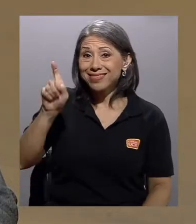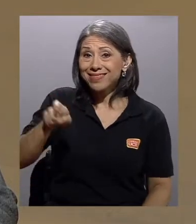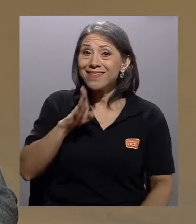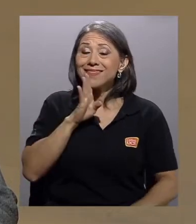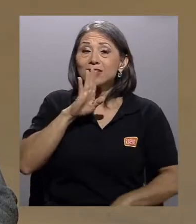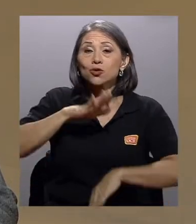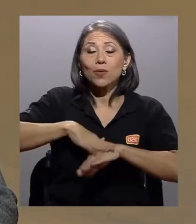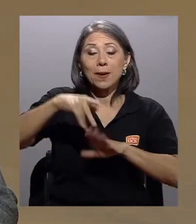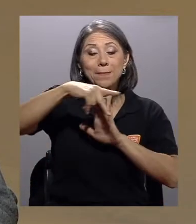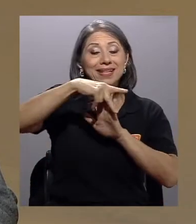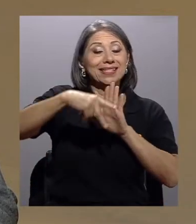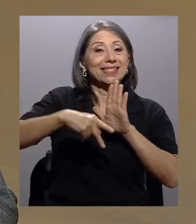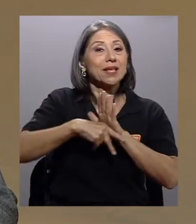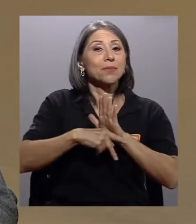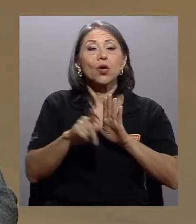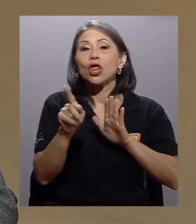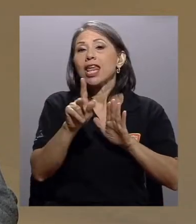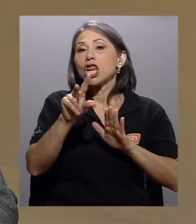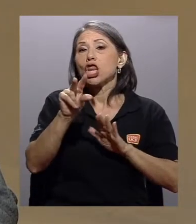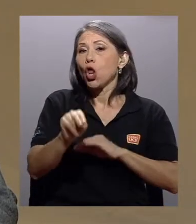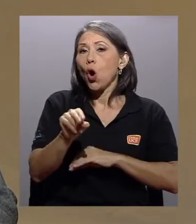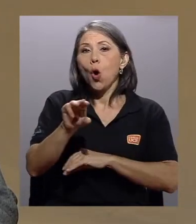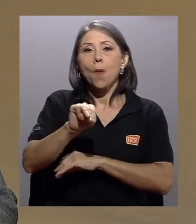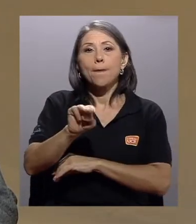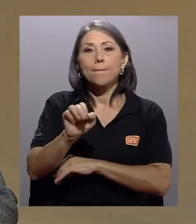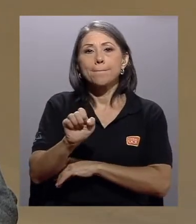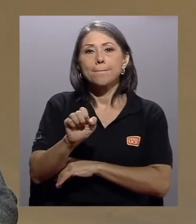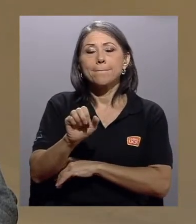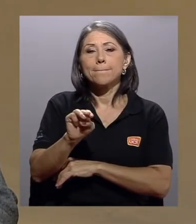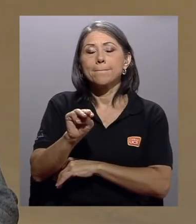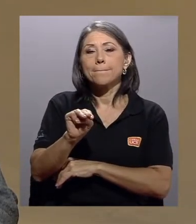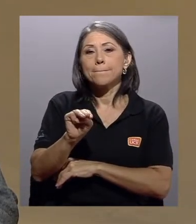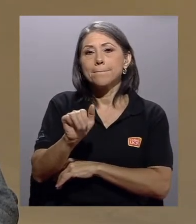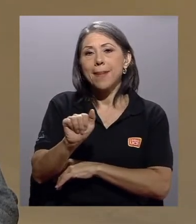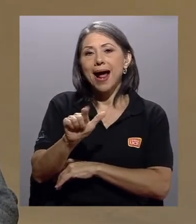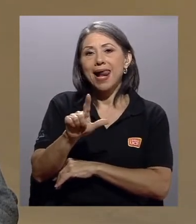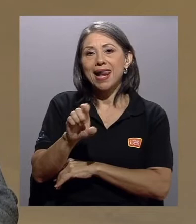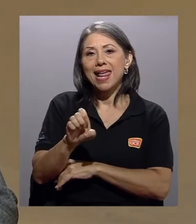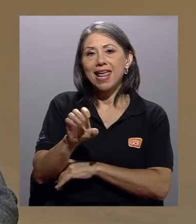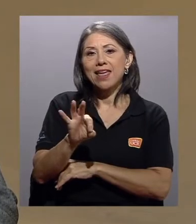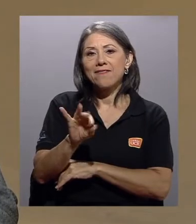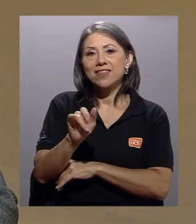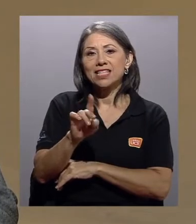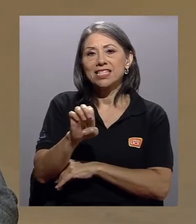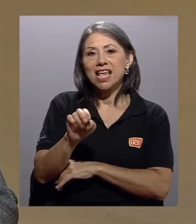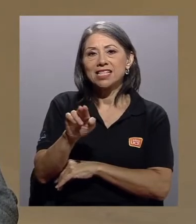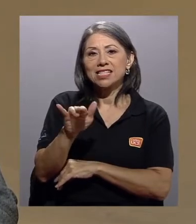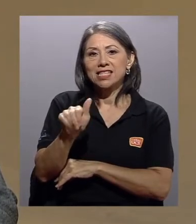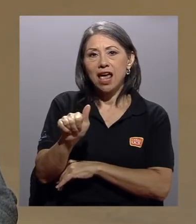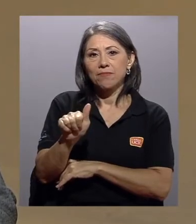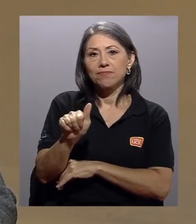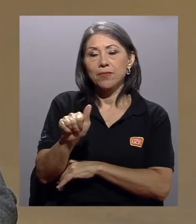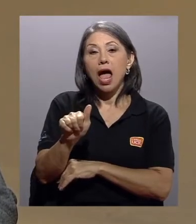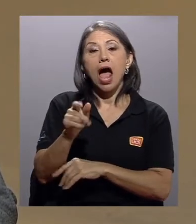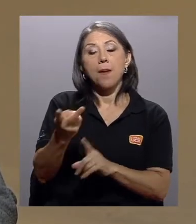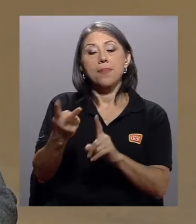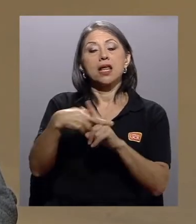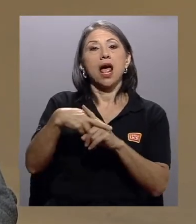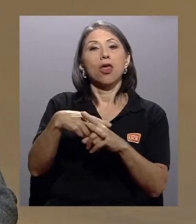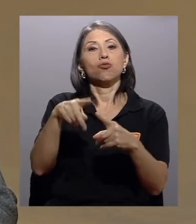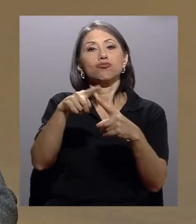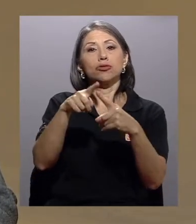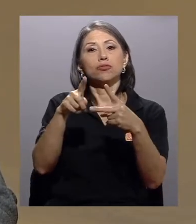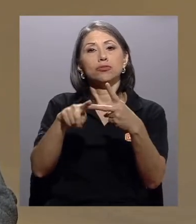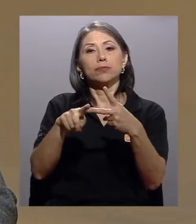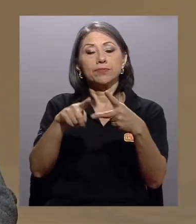mencionar el principio de no maleficencia y aplicado en los dos sentidos, tanto a los profesionales de la salud como a los pacientes.